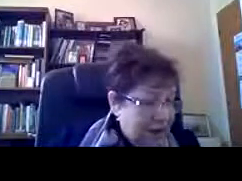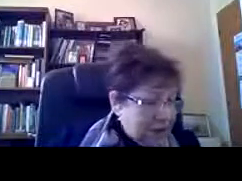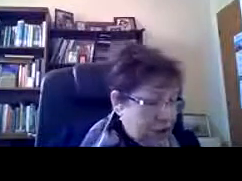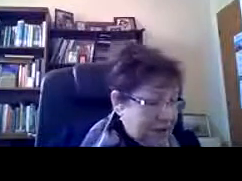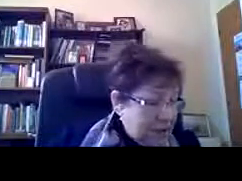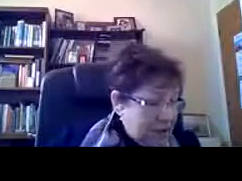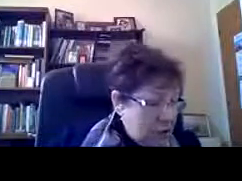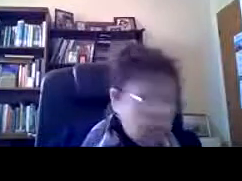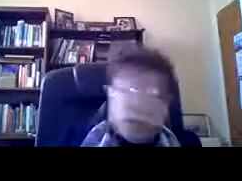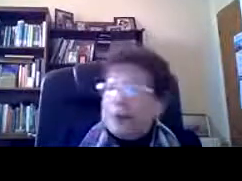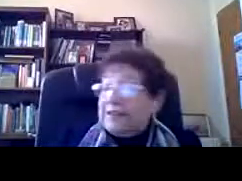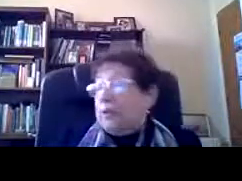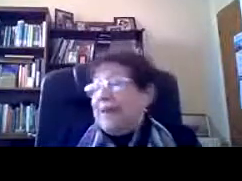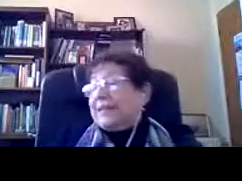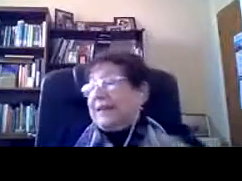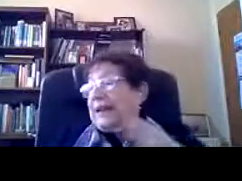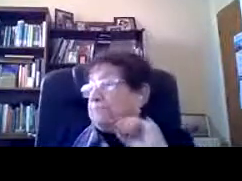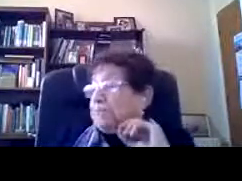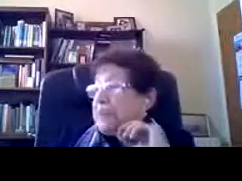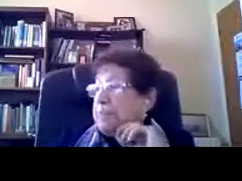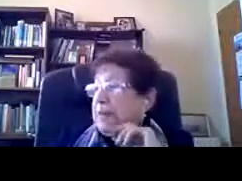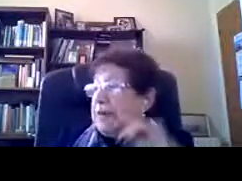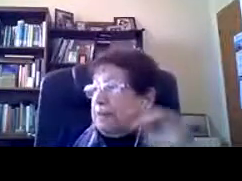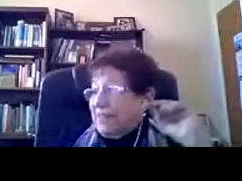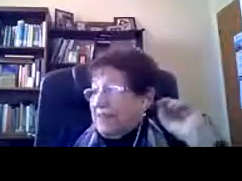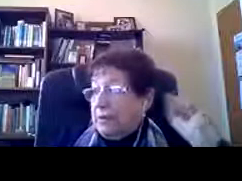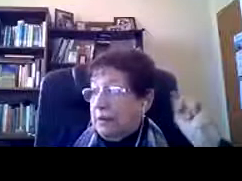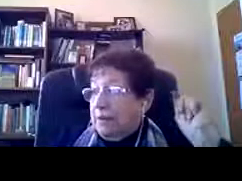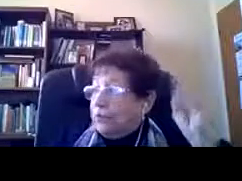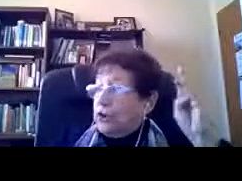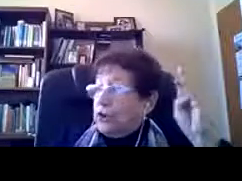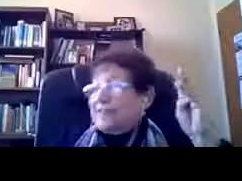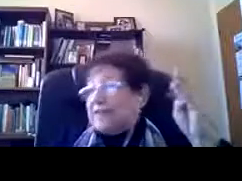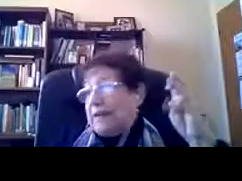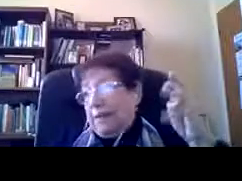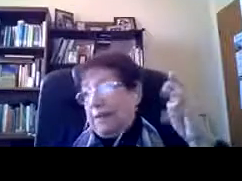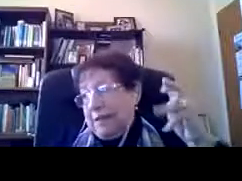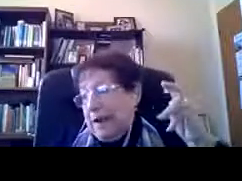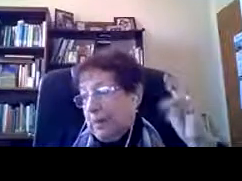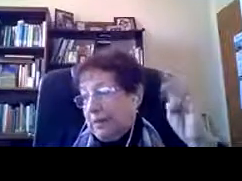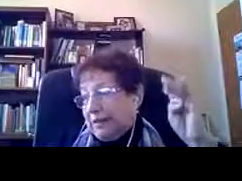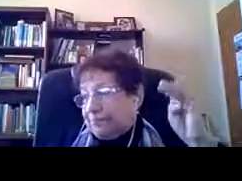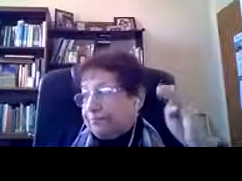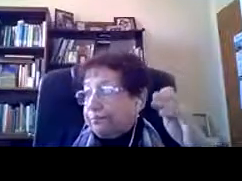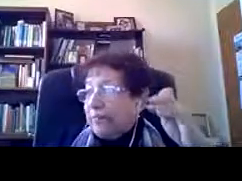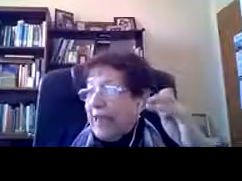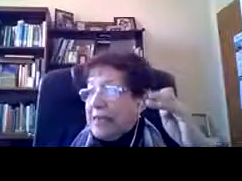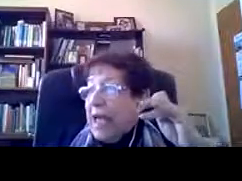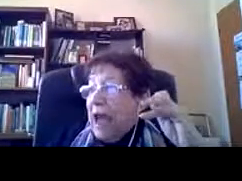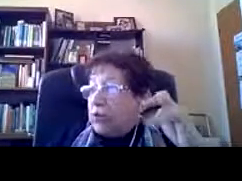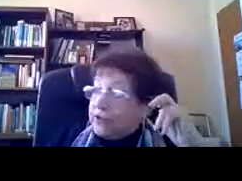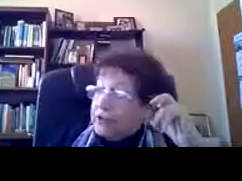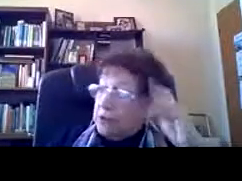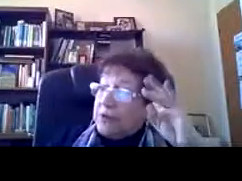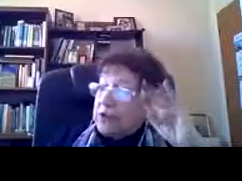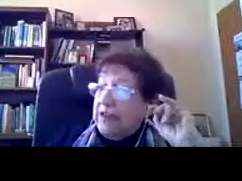En relación a si los síntomas estarían siempre presentes, no necesariamente la respuesta.